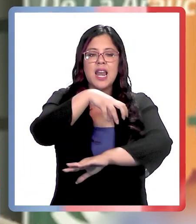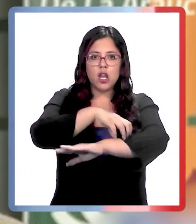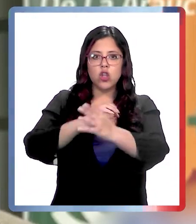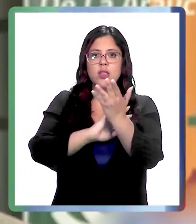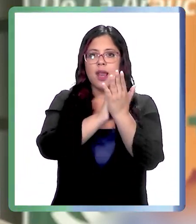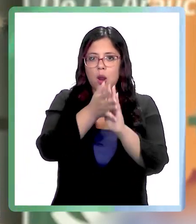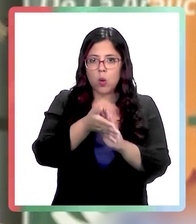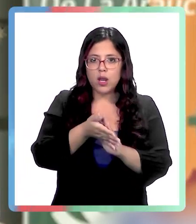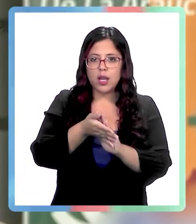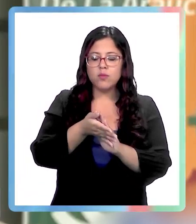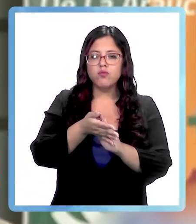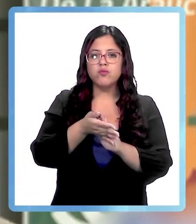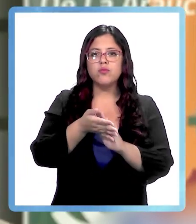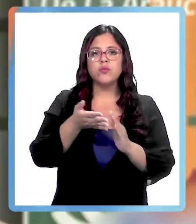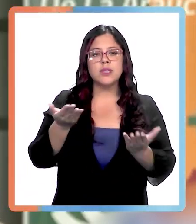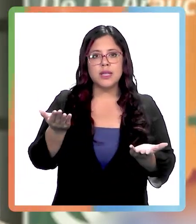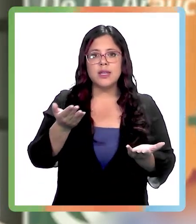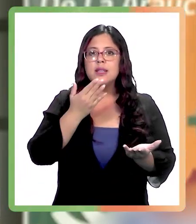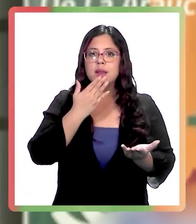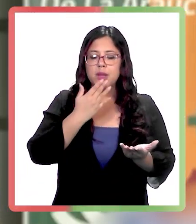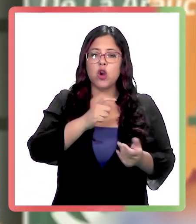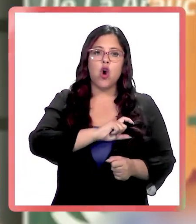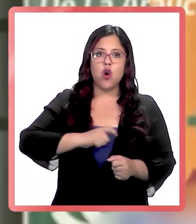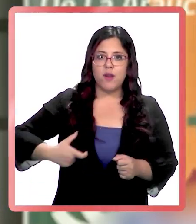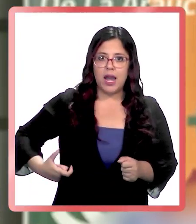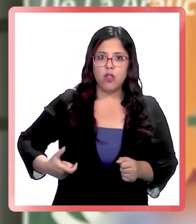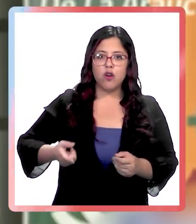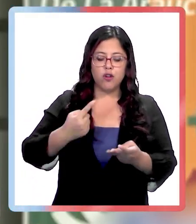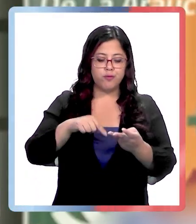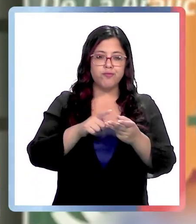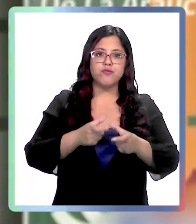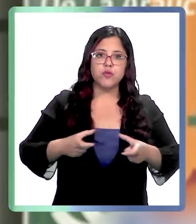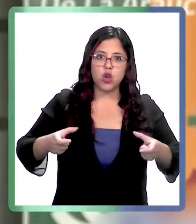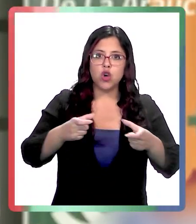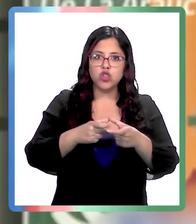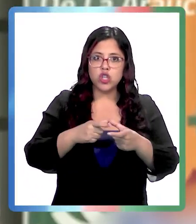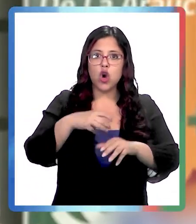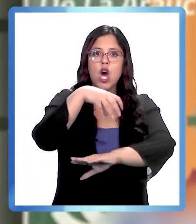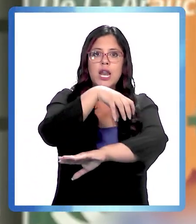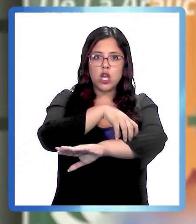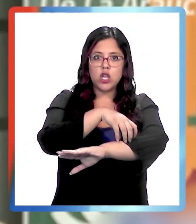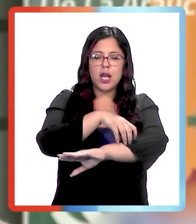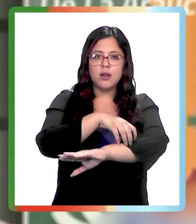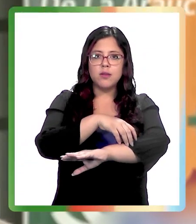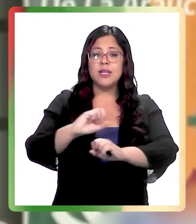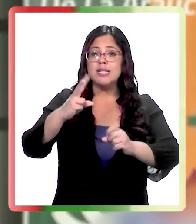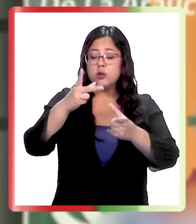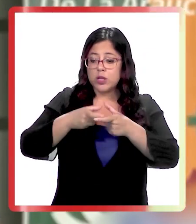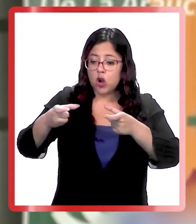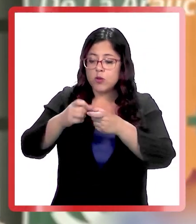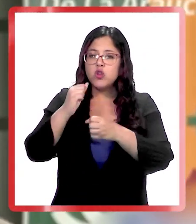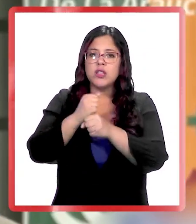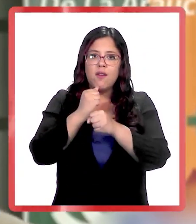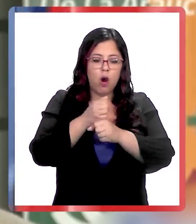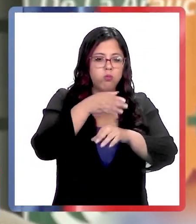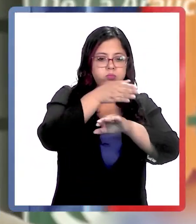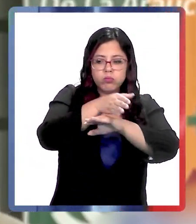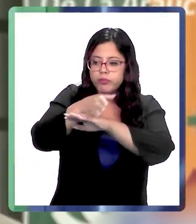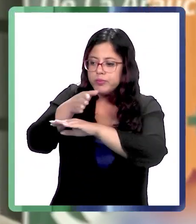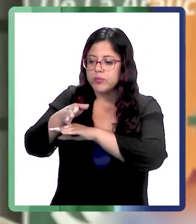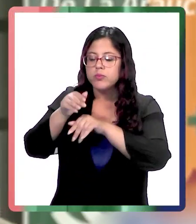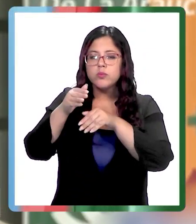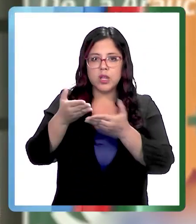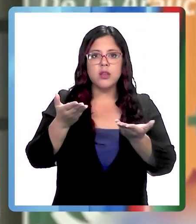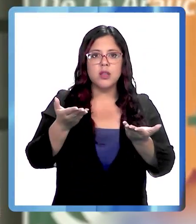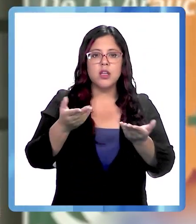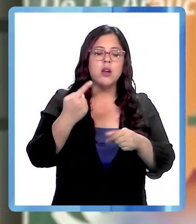Araucanía, en conjunto con nuestro gobernador y el Consejo Regional. La Comisión 2 hace el trabajo en terreno. Vamos a